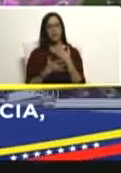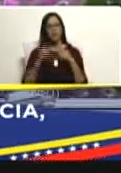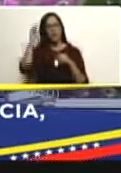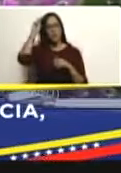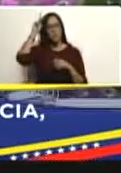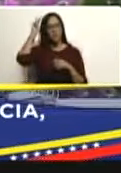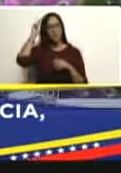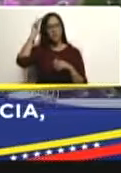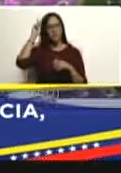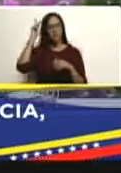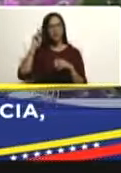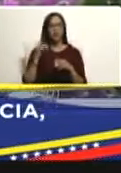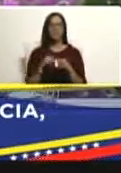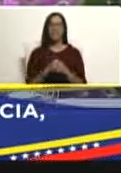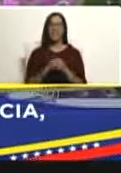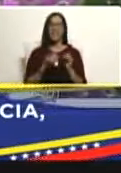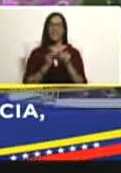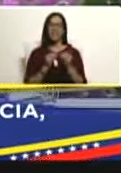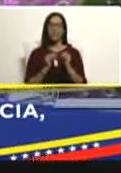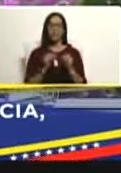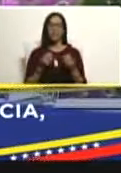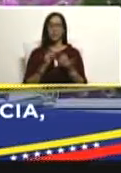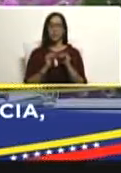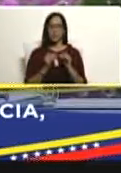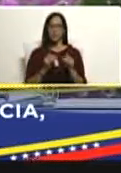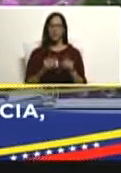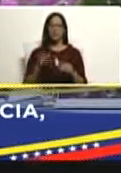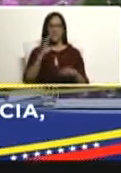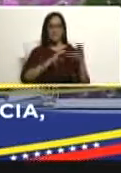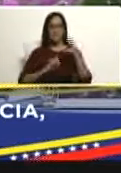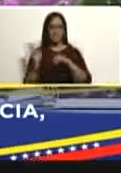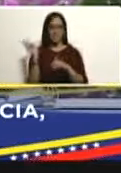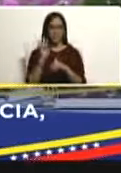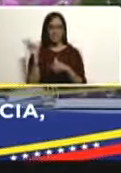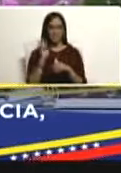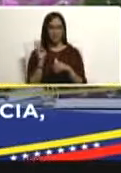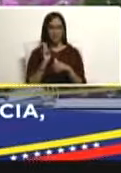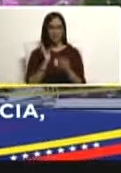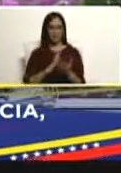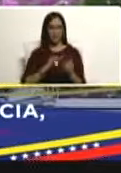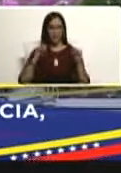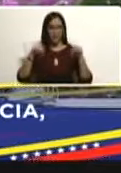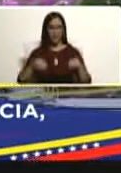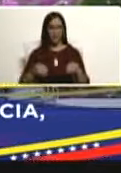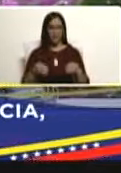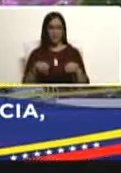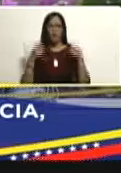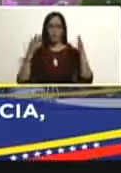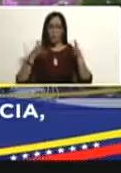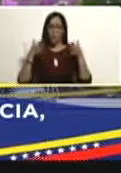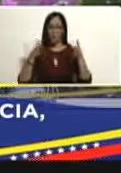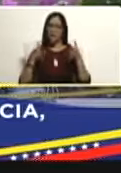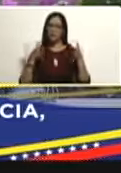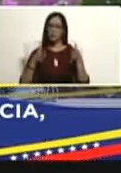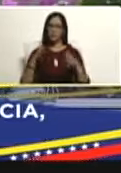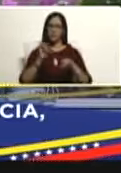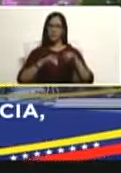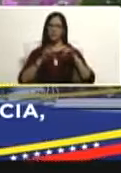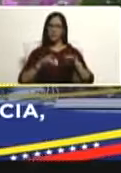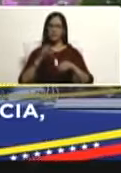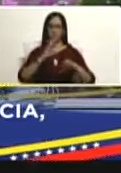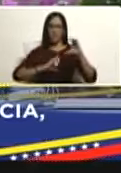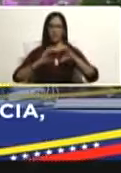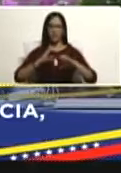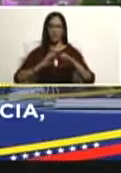y referentes éticos y morales de la ciencia venezolana, que están aquí formando también al semillero científico y